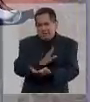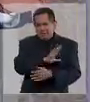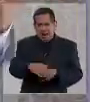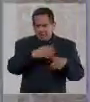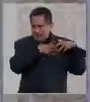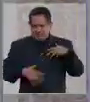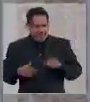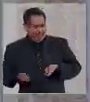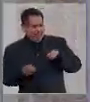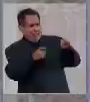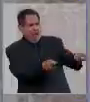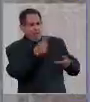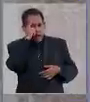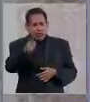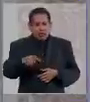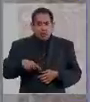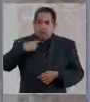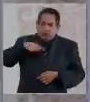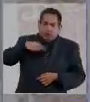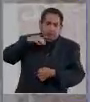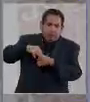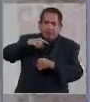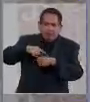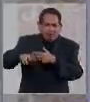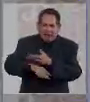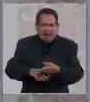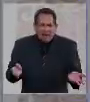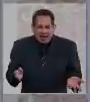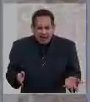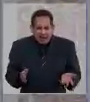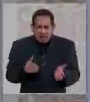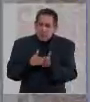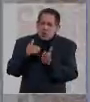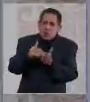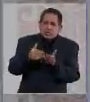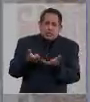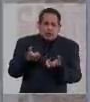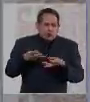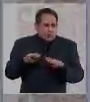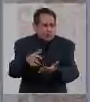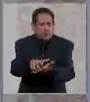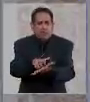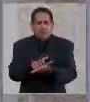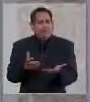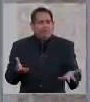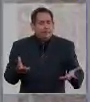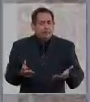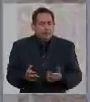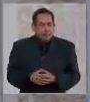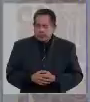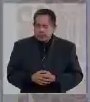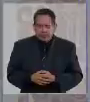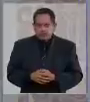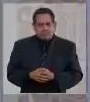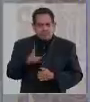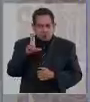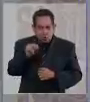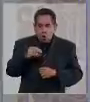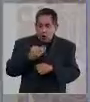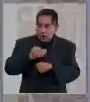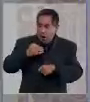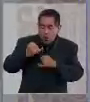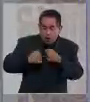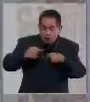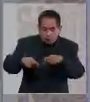presidencial ahorita y nos ahorramos la elección. Miles de millones de pesos nos ahorraríamos con ese caso. El Mundial no se ha jugado hoy,